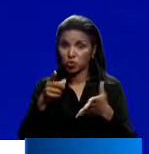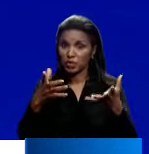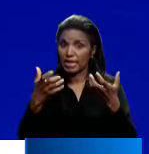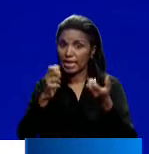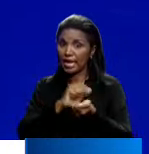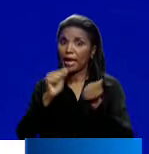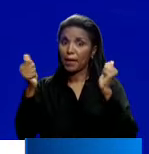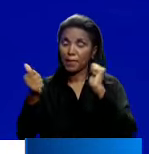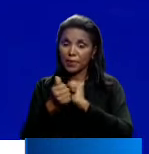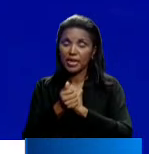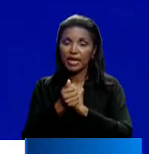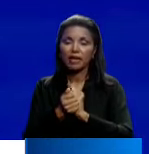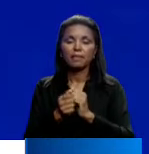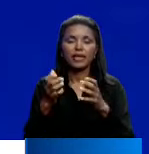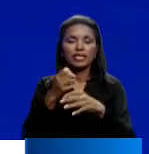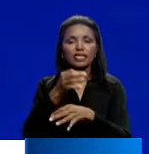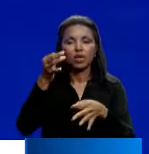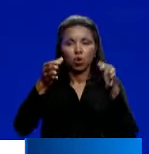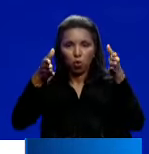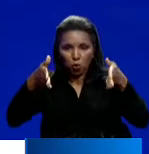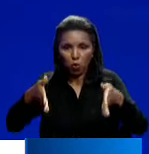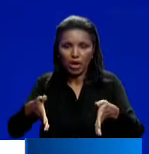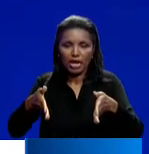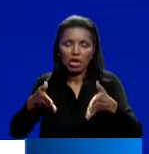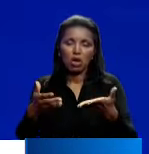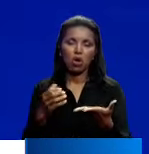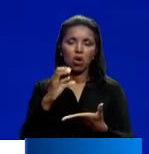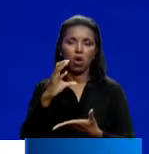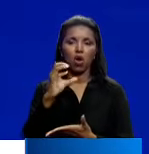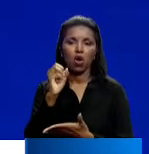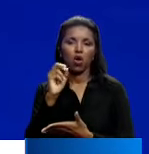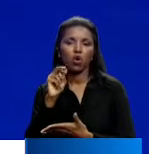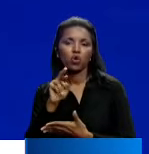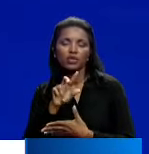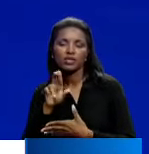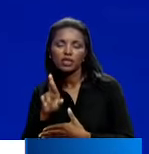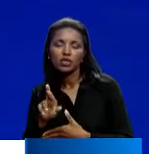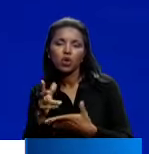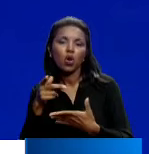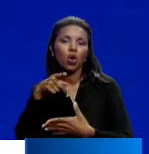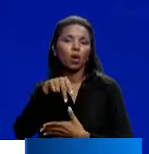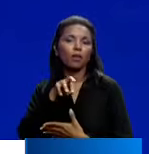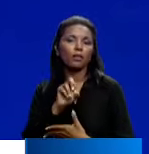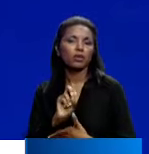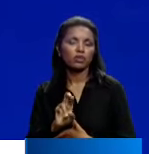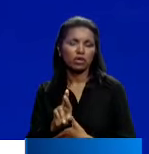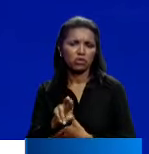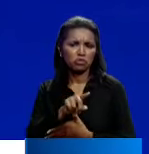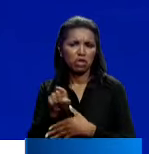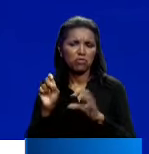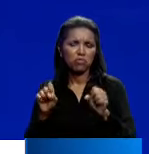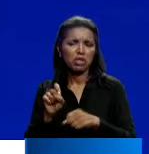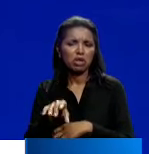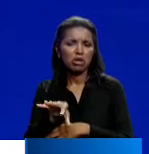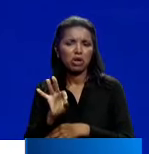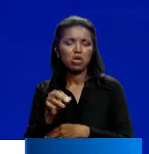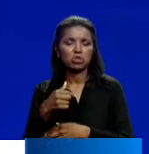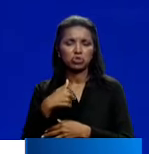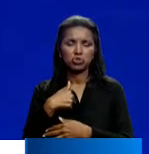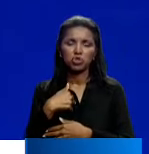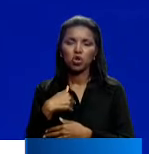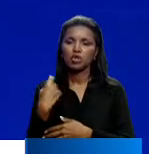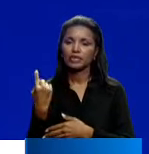los requisitos para ser magistrado de la Corte, para ser contralor, para alcanzar el cargo de Procurador General de la Nación. Esta consulta